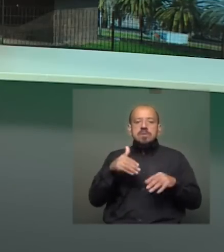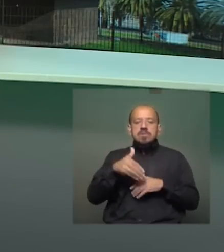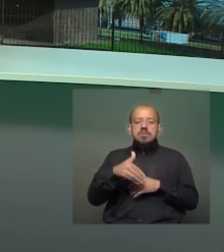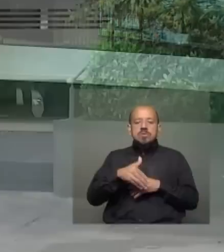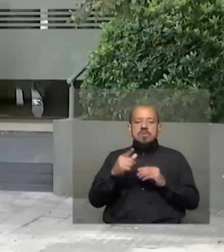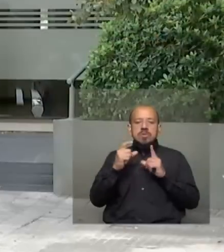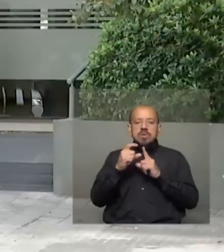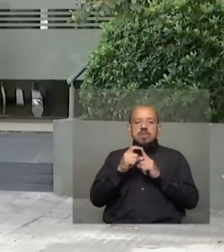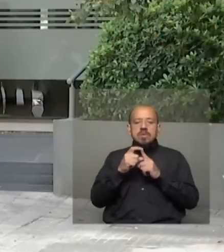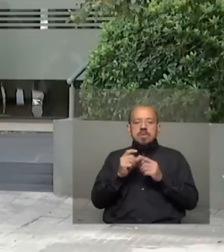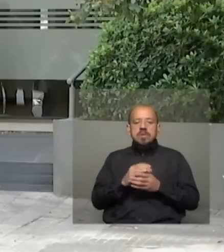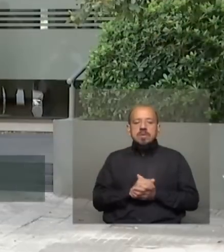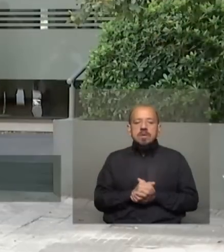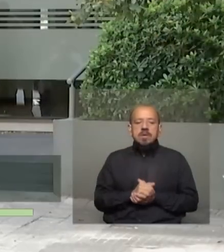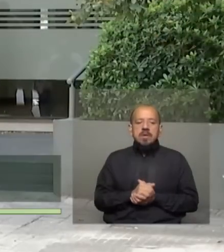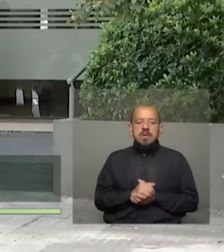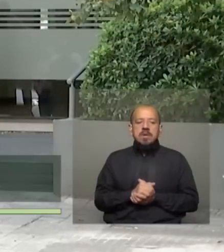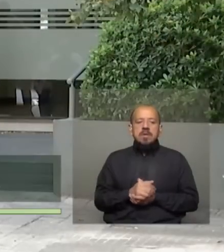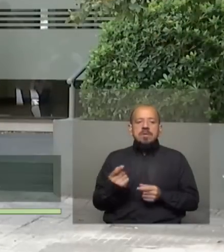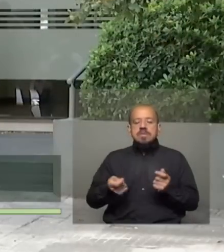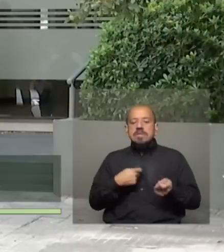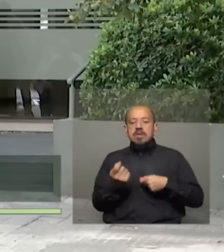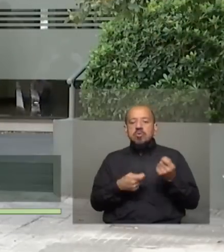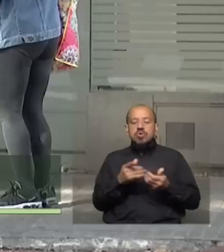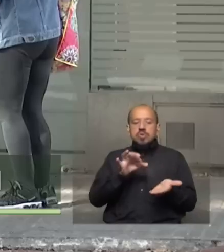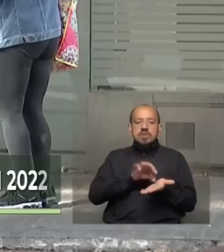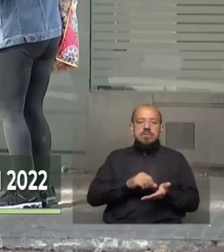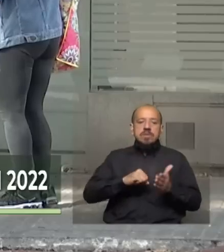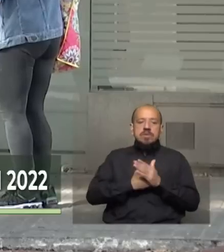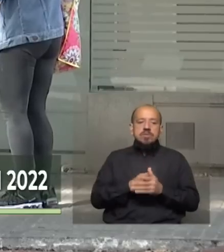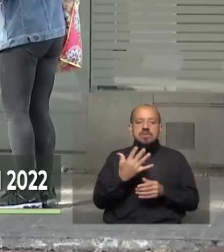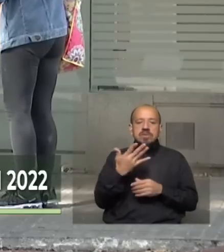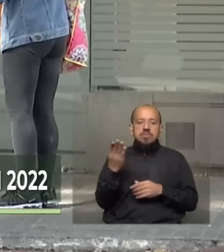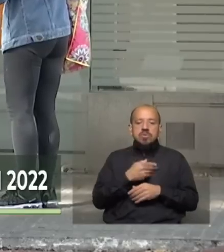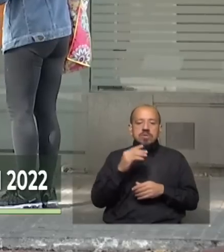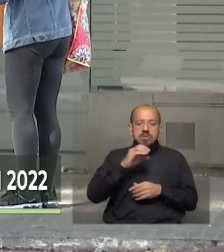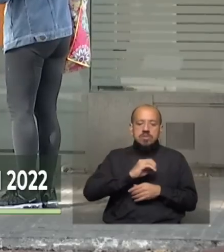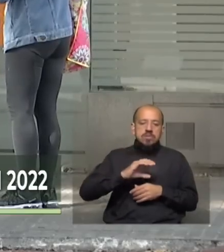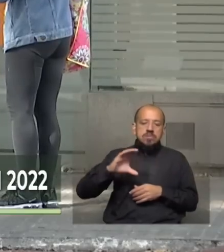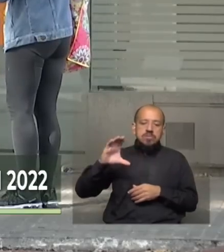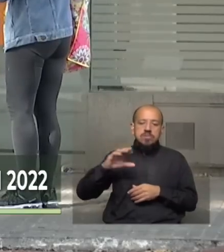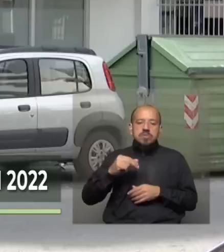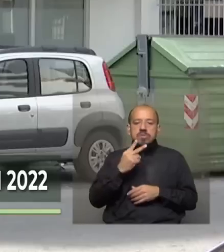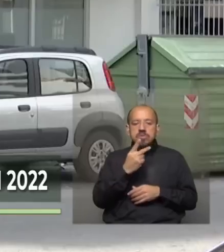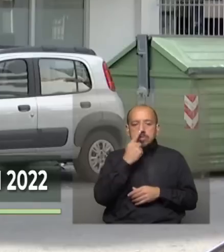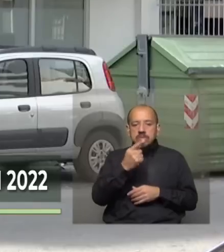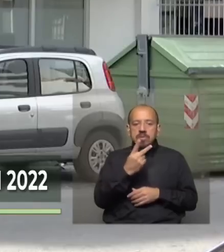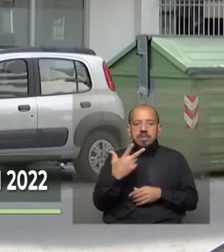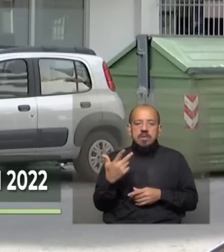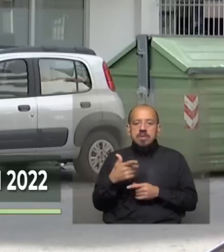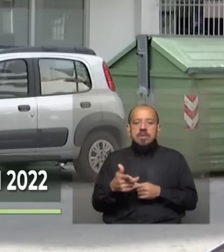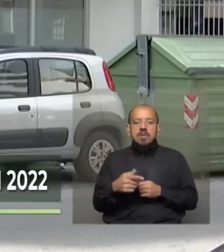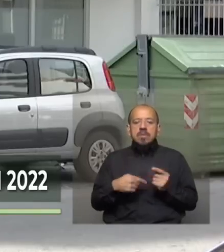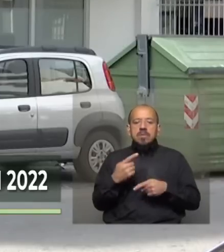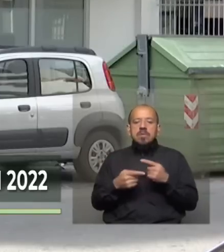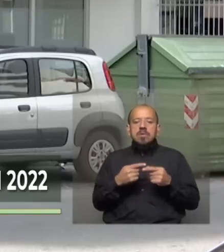dólares el volumen de negocios del sistema bancario creció un 5% en el primer trimestre del 2023 continuando con